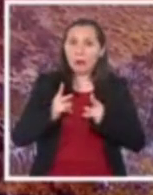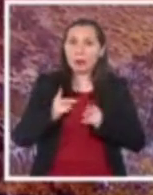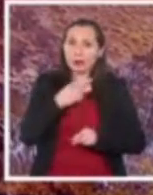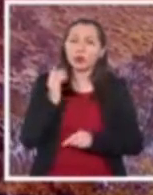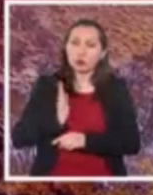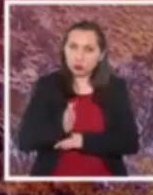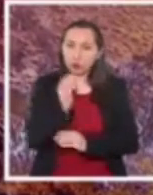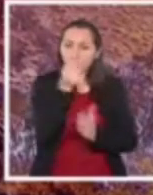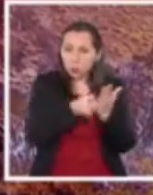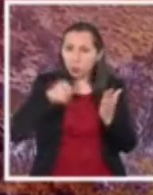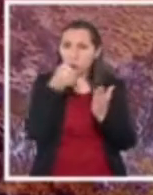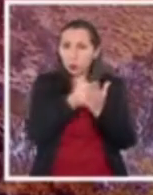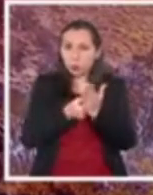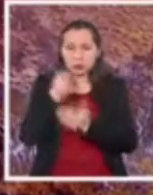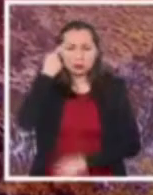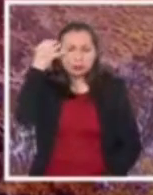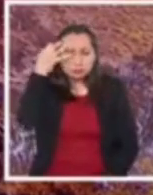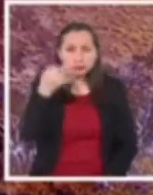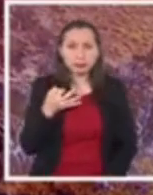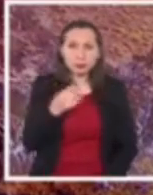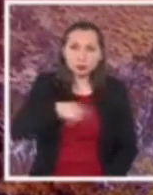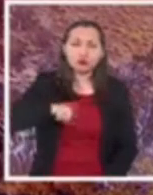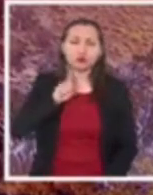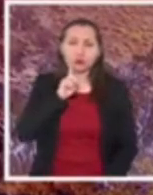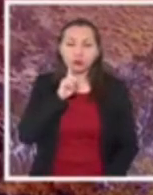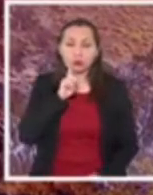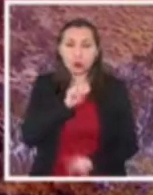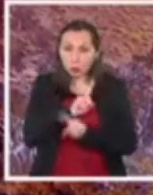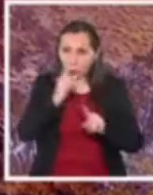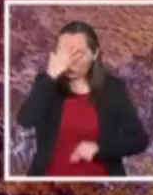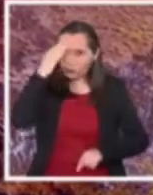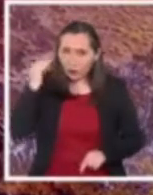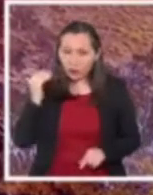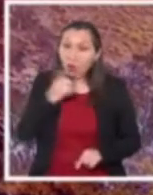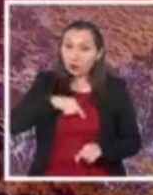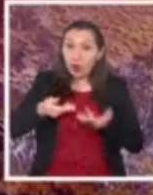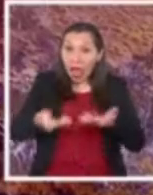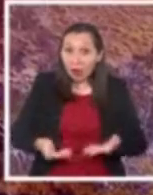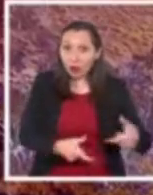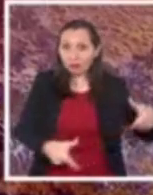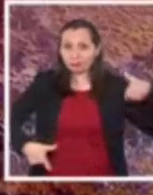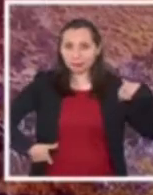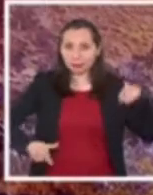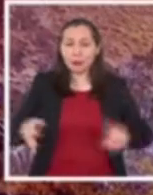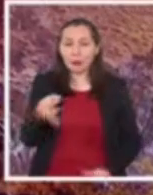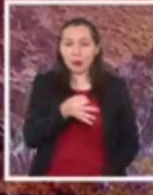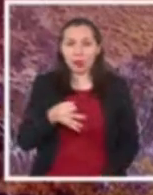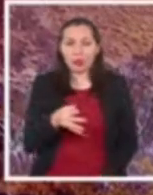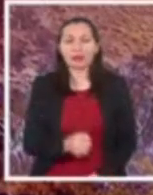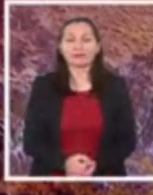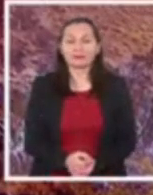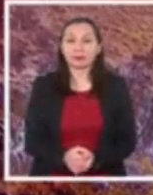seguir luchando por las convicciones que tenemos y por las cuales no hay que olvidar estamos hoy día acá en la moneda